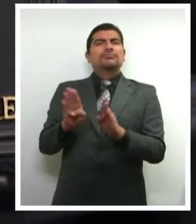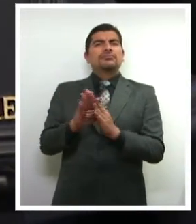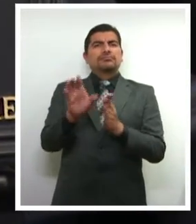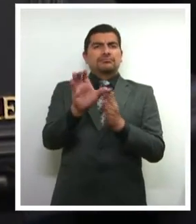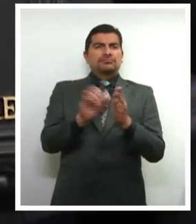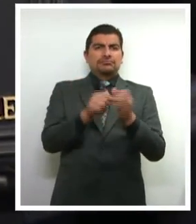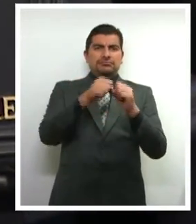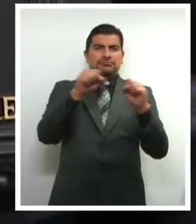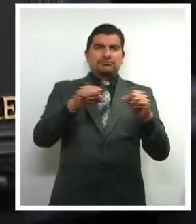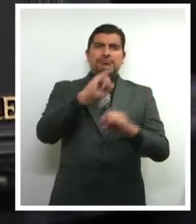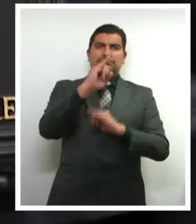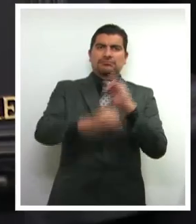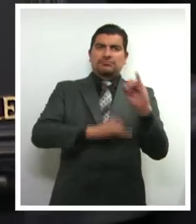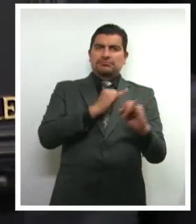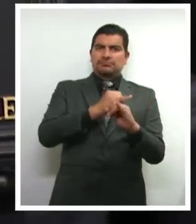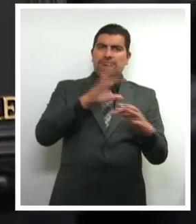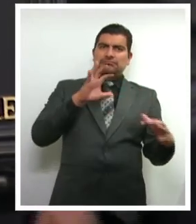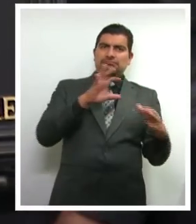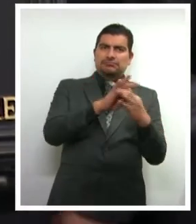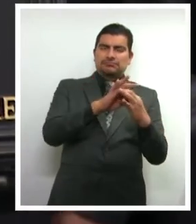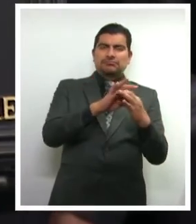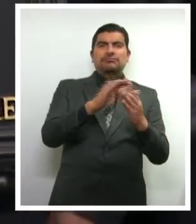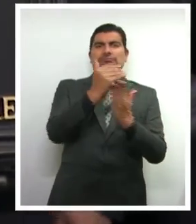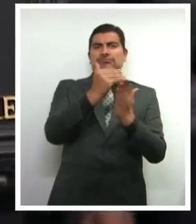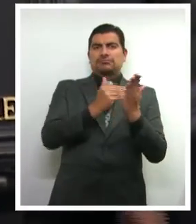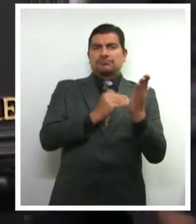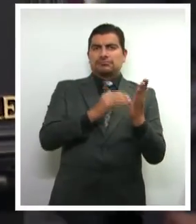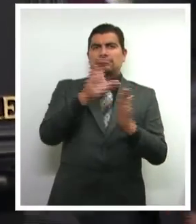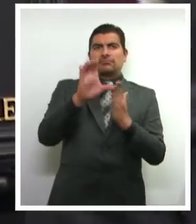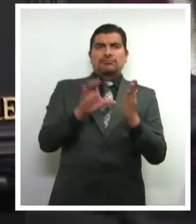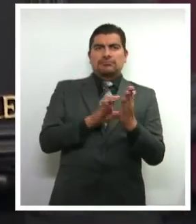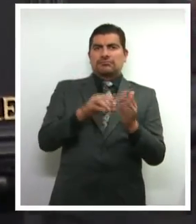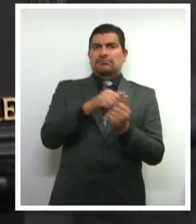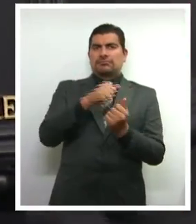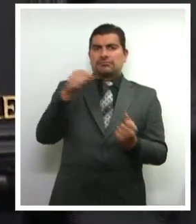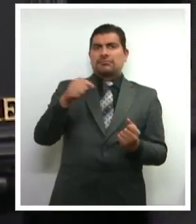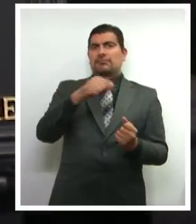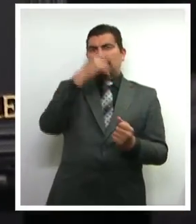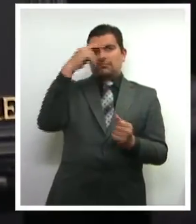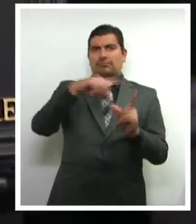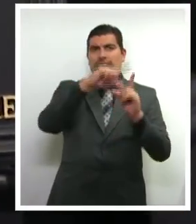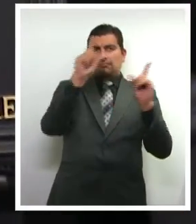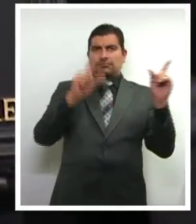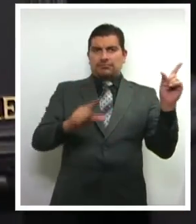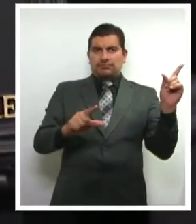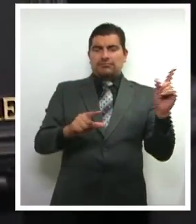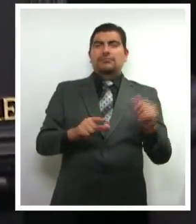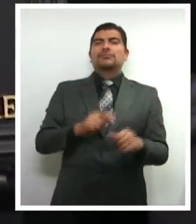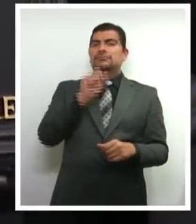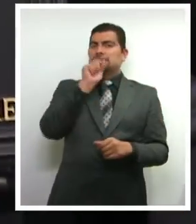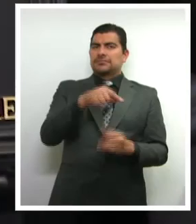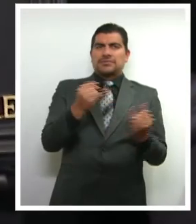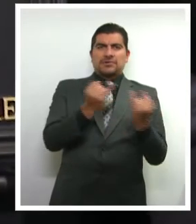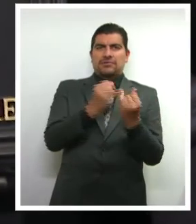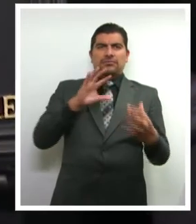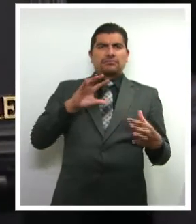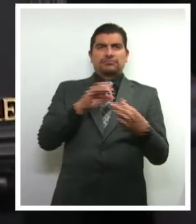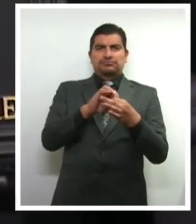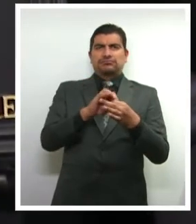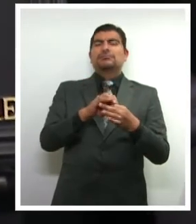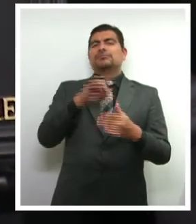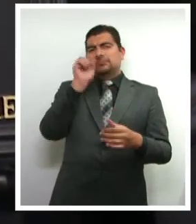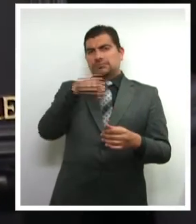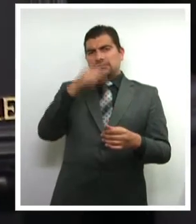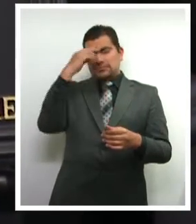jurídico internacional y en la Constitución Política de los Estados Unidos Mexicanos. Es importante